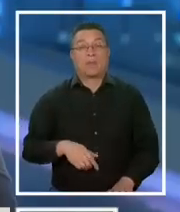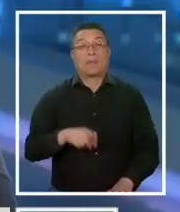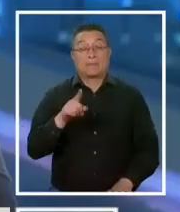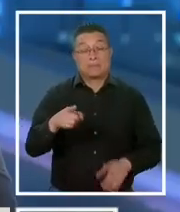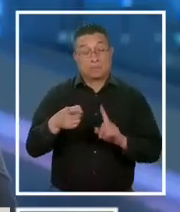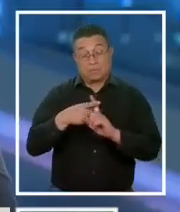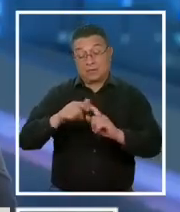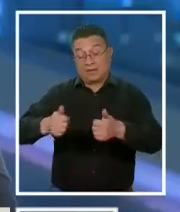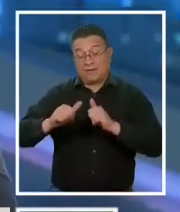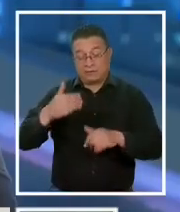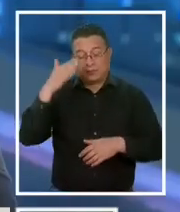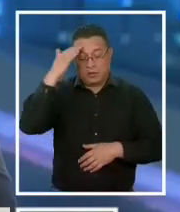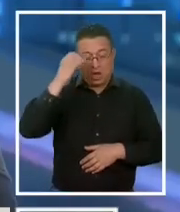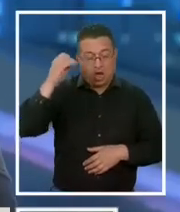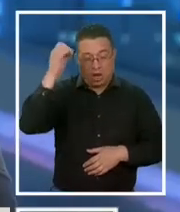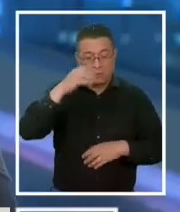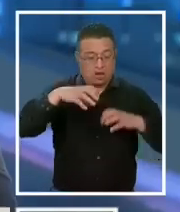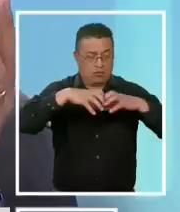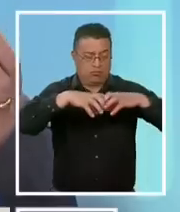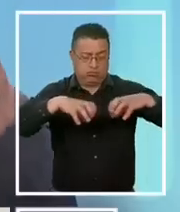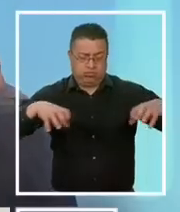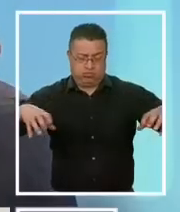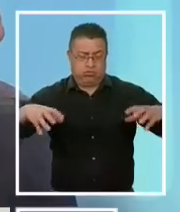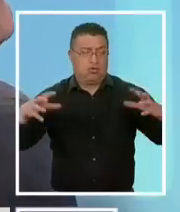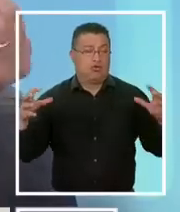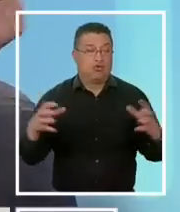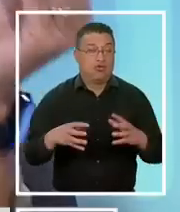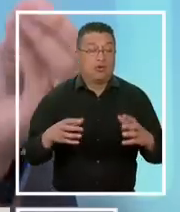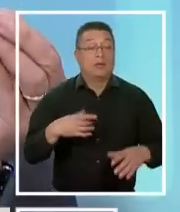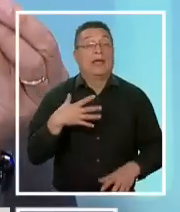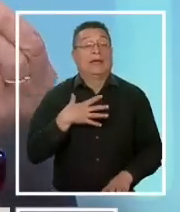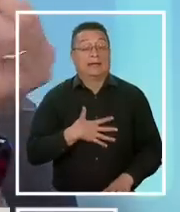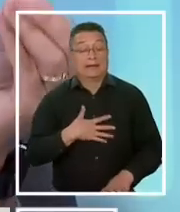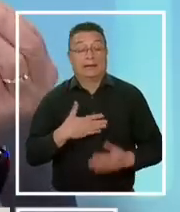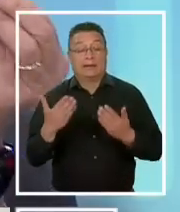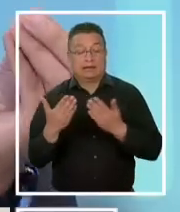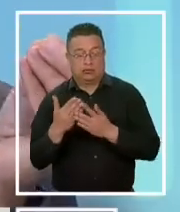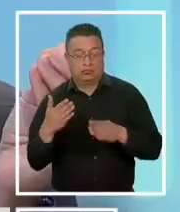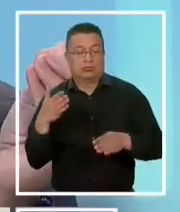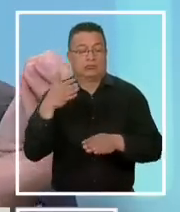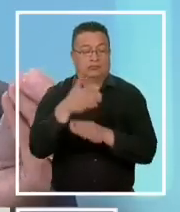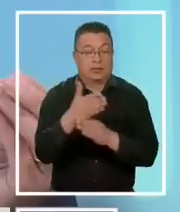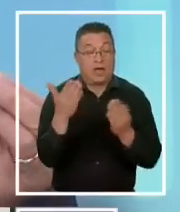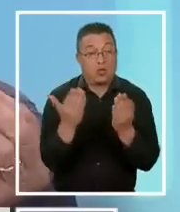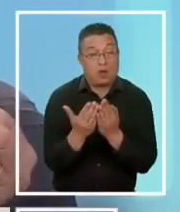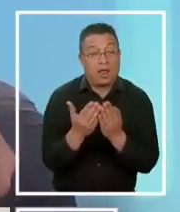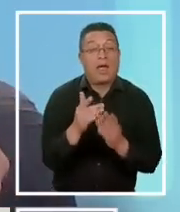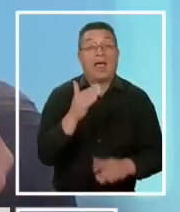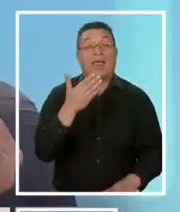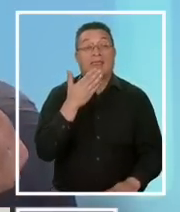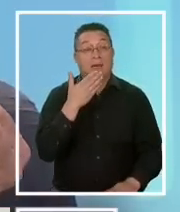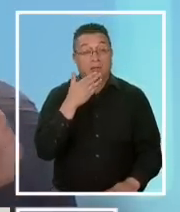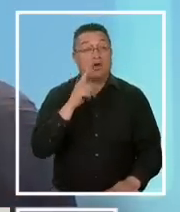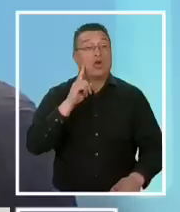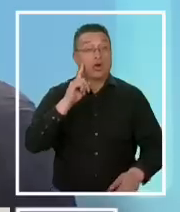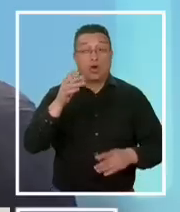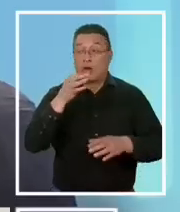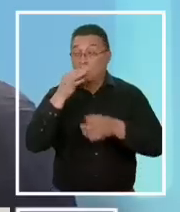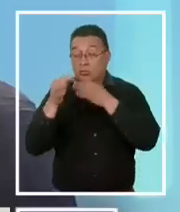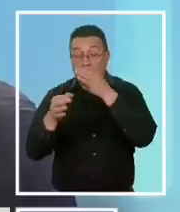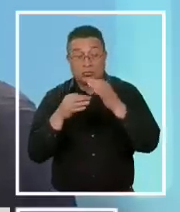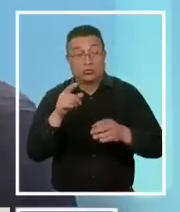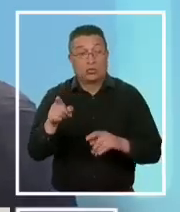desafío es acercar posiciones tan extremas como querer que un niño vaya o un niño vaya a un colegio pero también escuchamos de